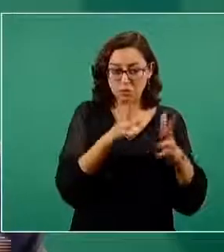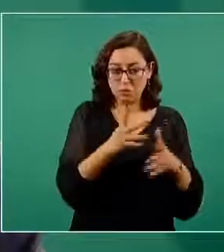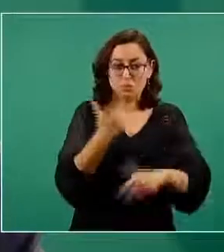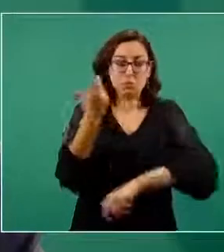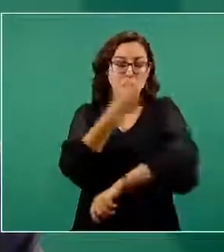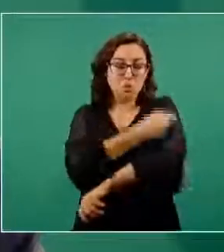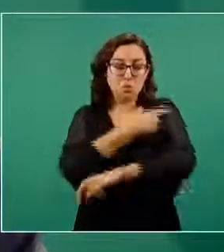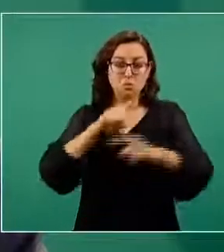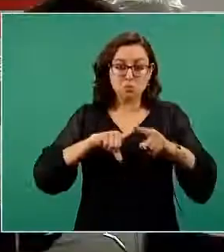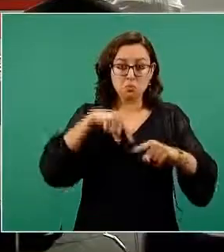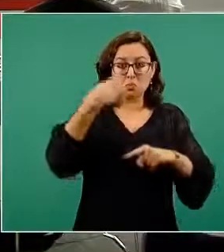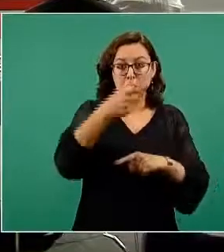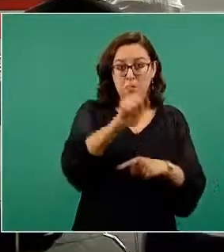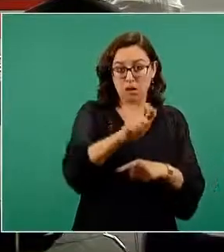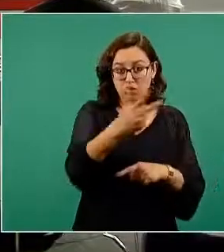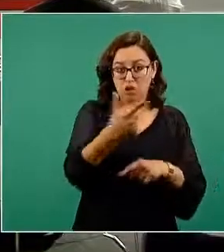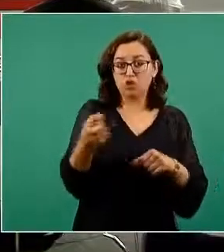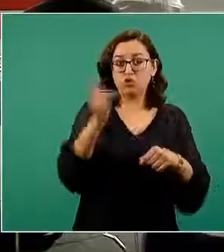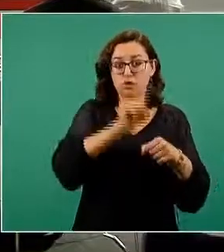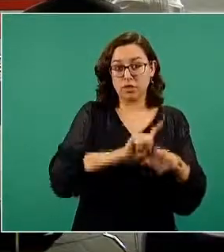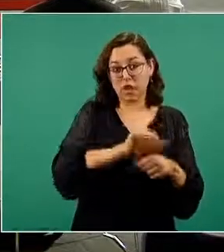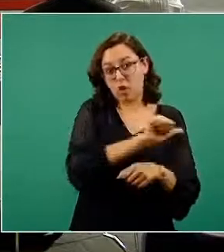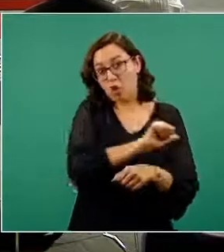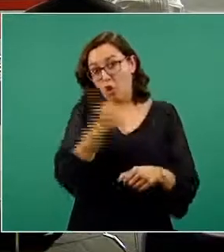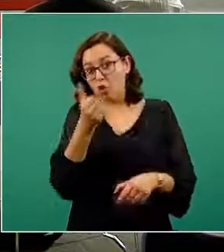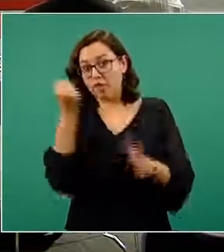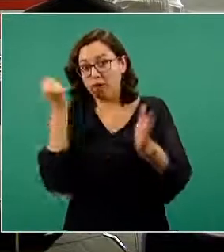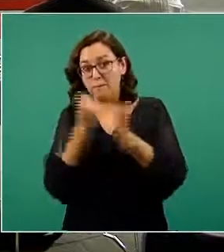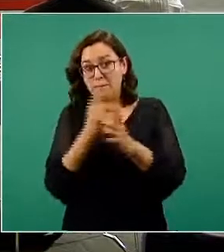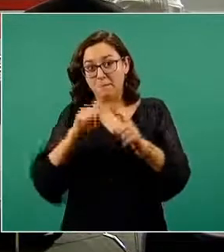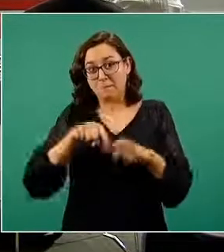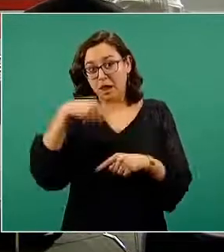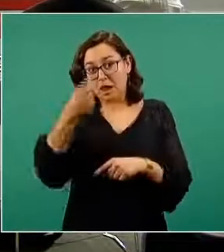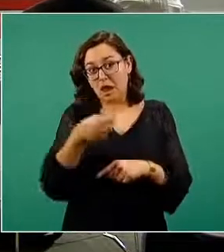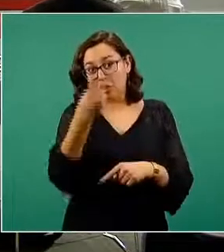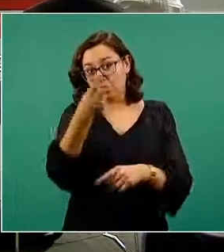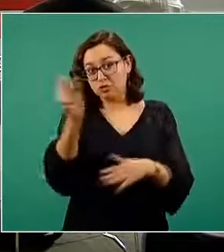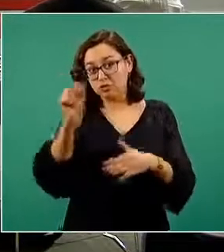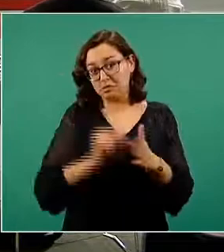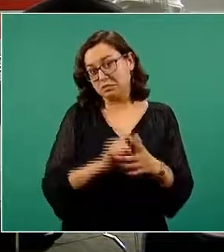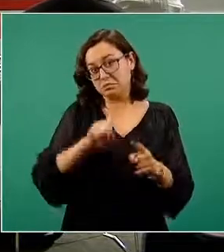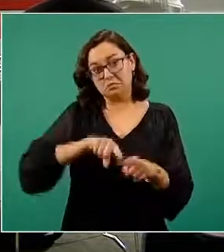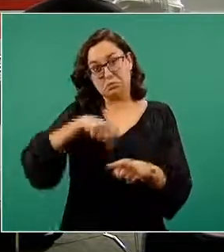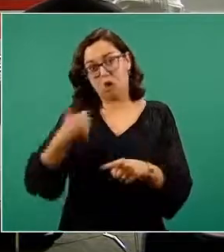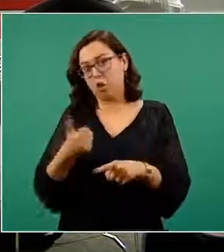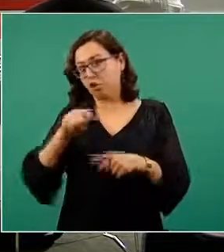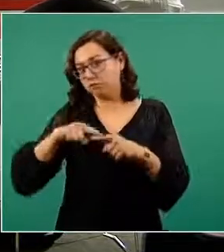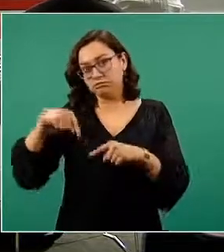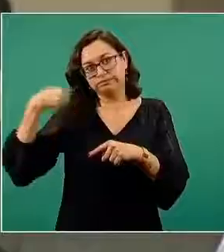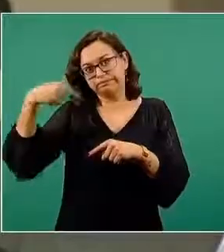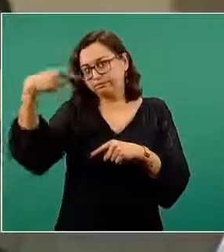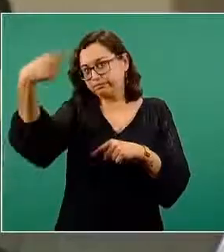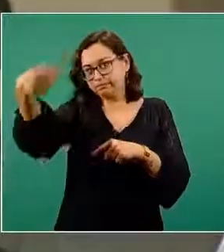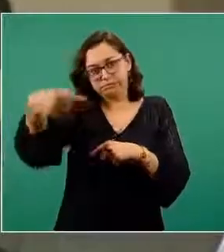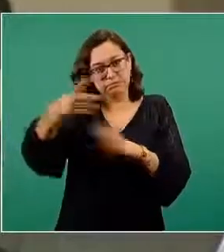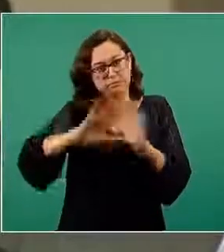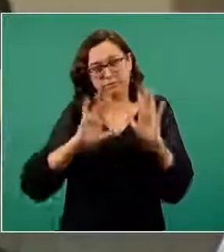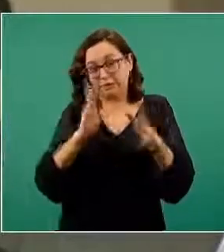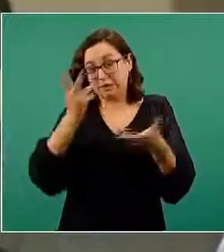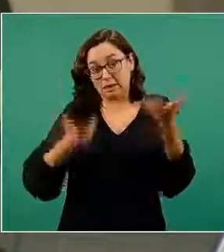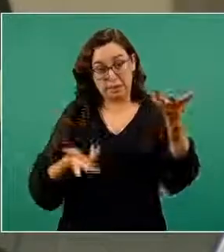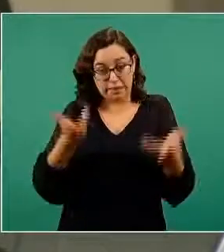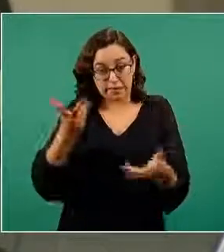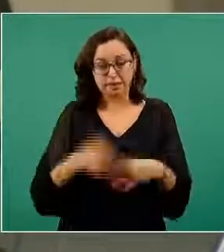otras son de 2 meses, etcétera. Ok, y una más. Mencionaba usted que cuando el 20%